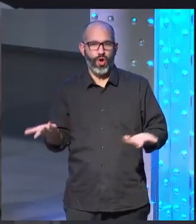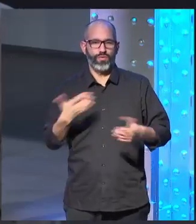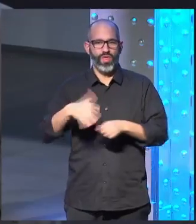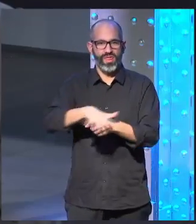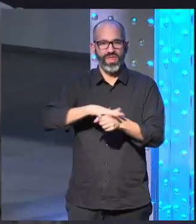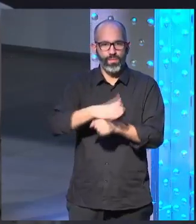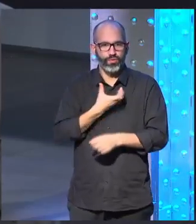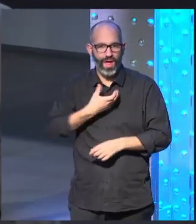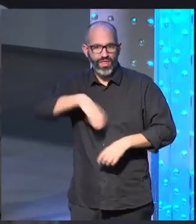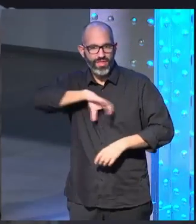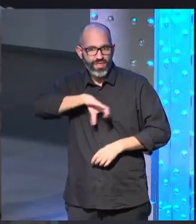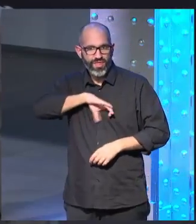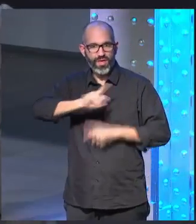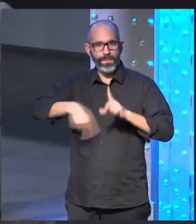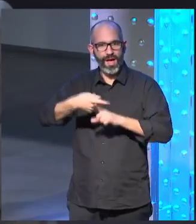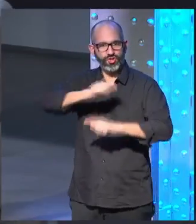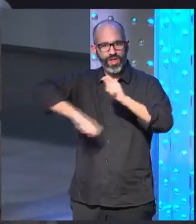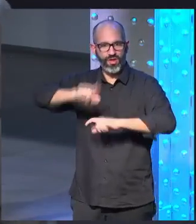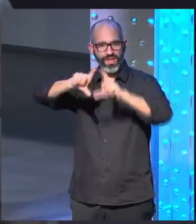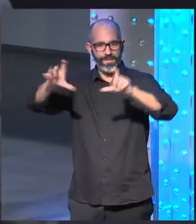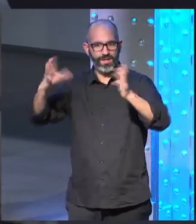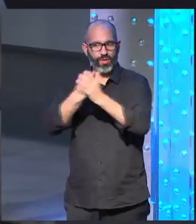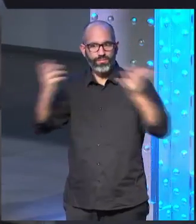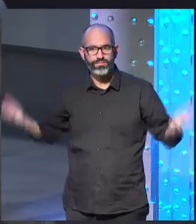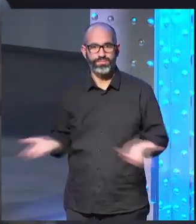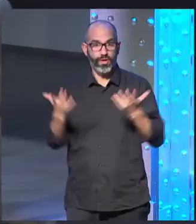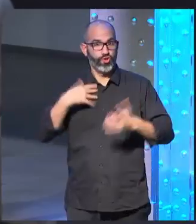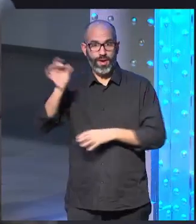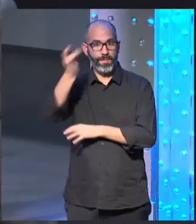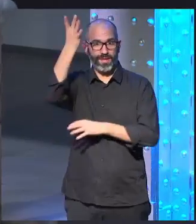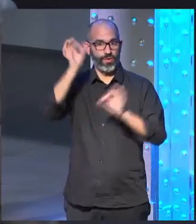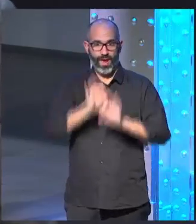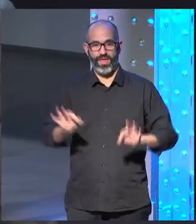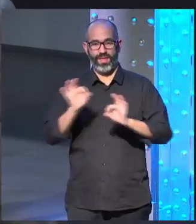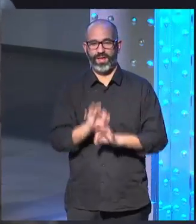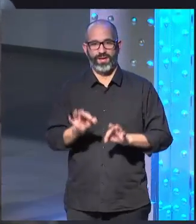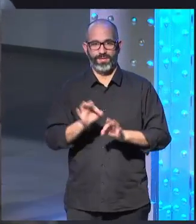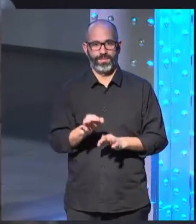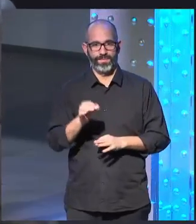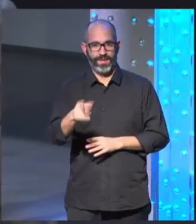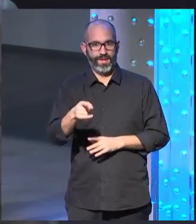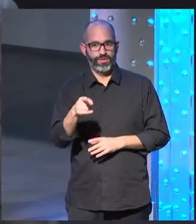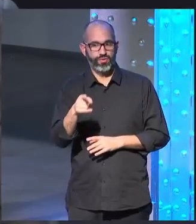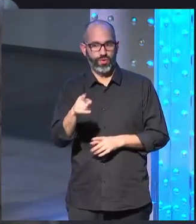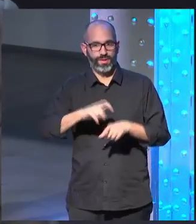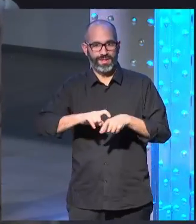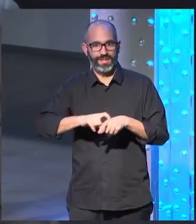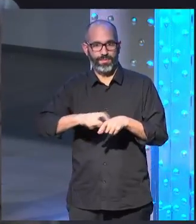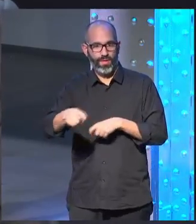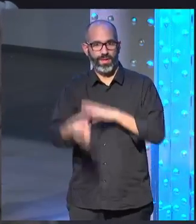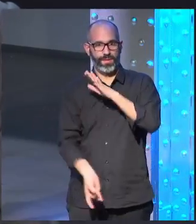ayuntamientos, diputaciones, asociaciones de empresas. Esto no me lo invento, esto sé que se han dado este tipo